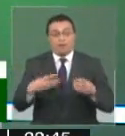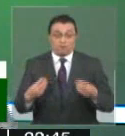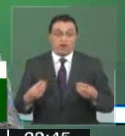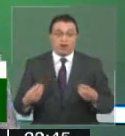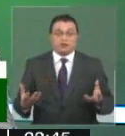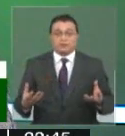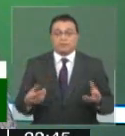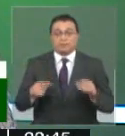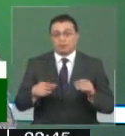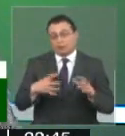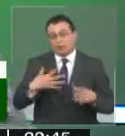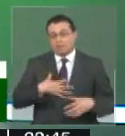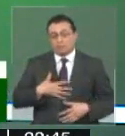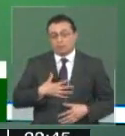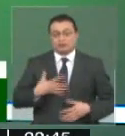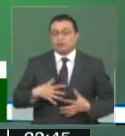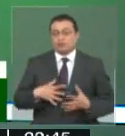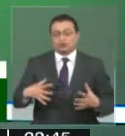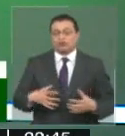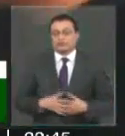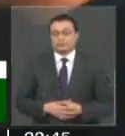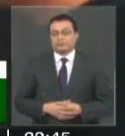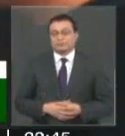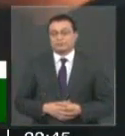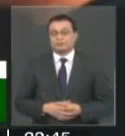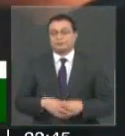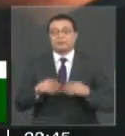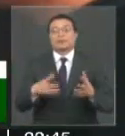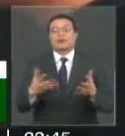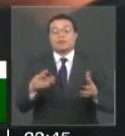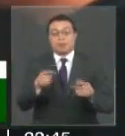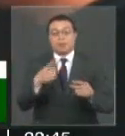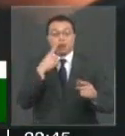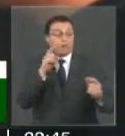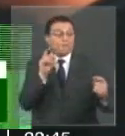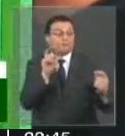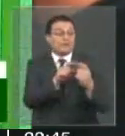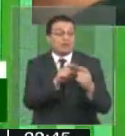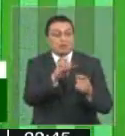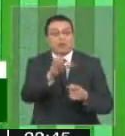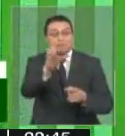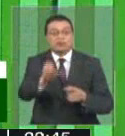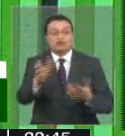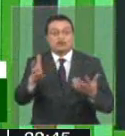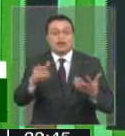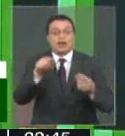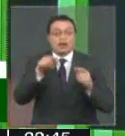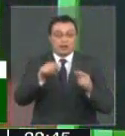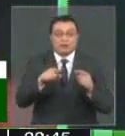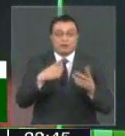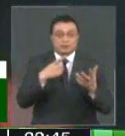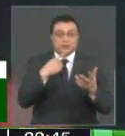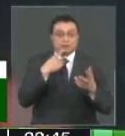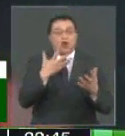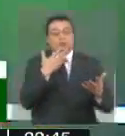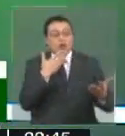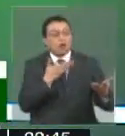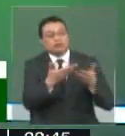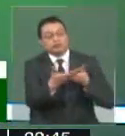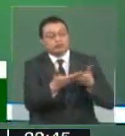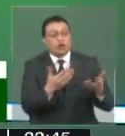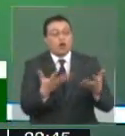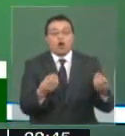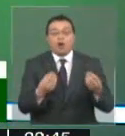bueno, es gratificante. Uh-huh. ¿Y cómo queda también el vínculo con esa persona cuando ves que ese progreso es gracias a lo que tú le puedes transmitir?